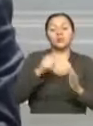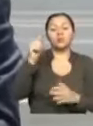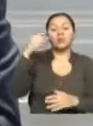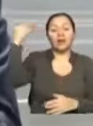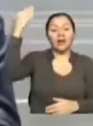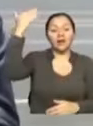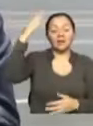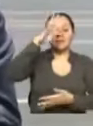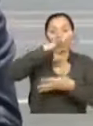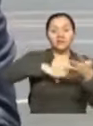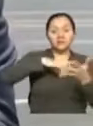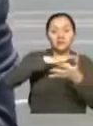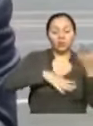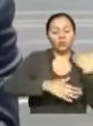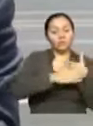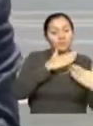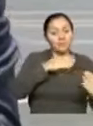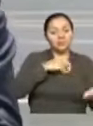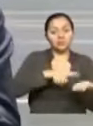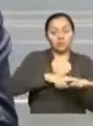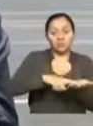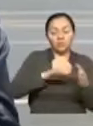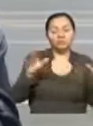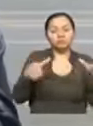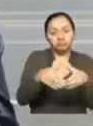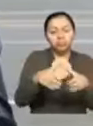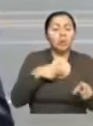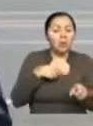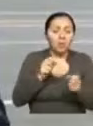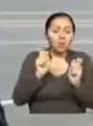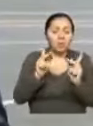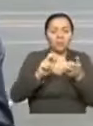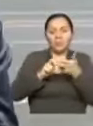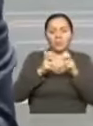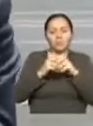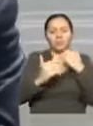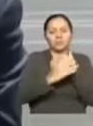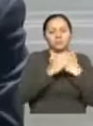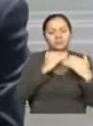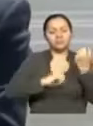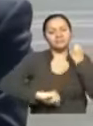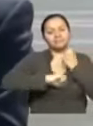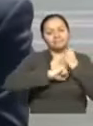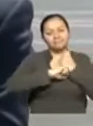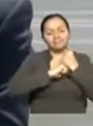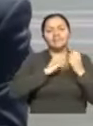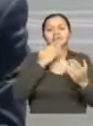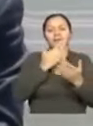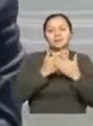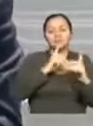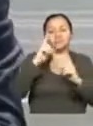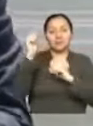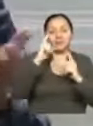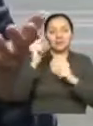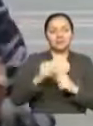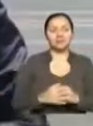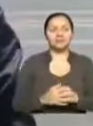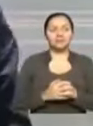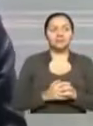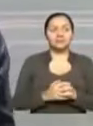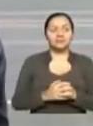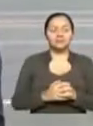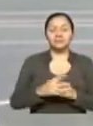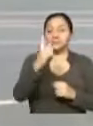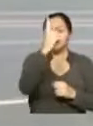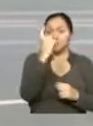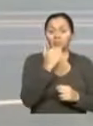de Barcelona, y vamos a reunirnos también con esas autoridades que siempre han apoyado a nuestros hermanos migrantes. Si tienen